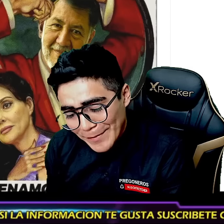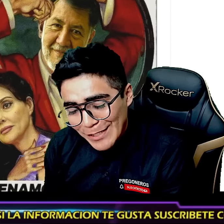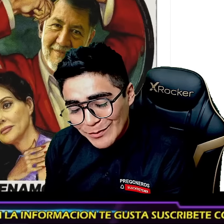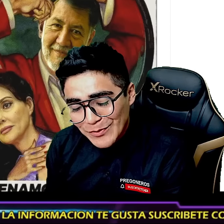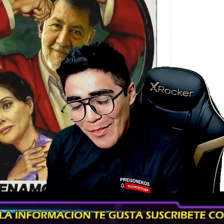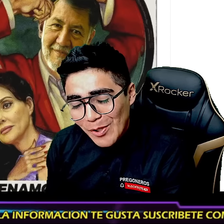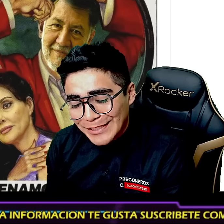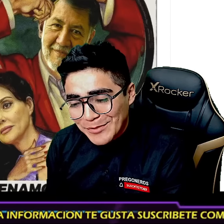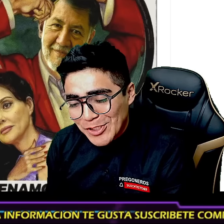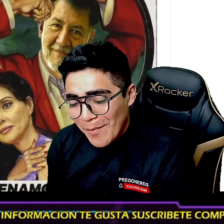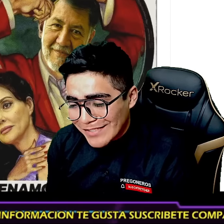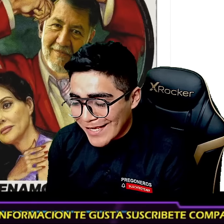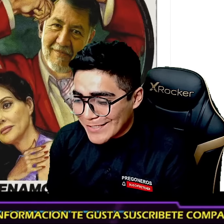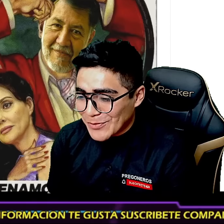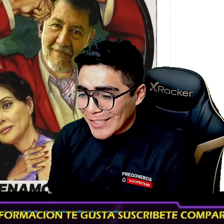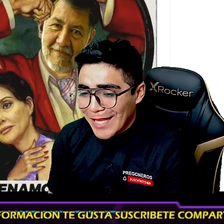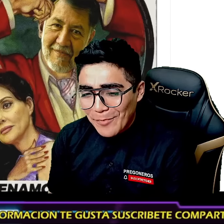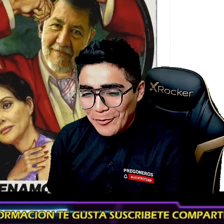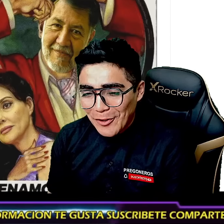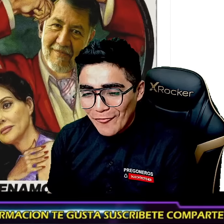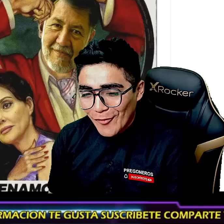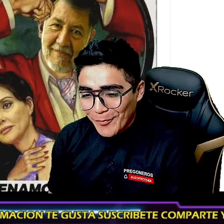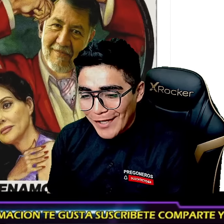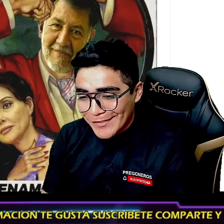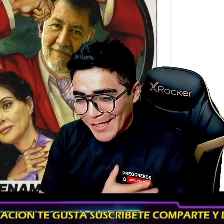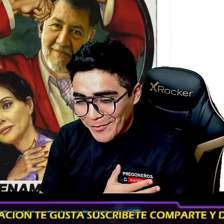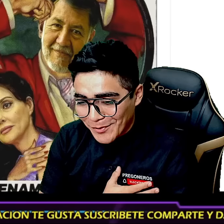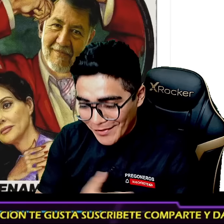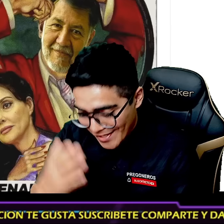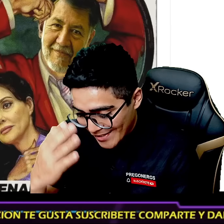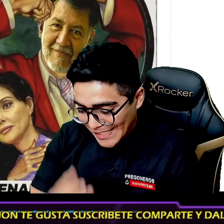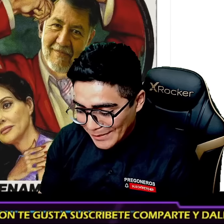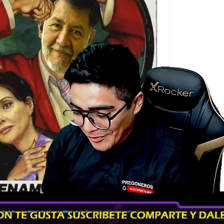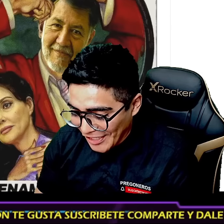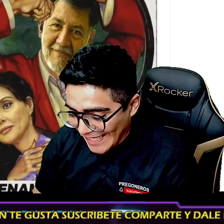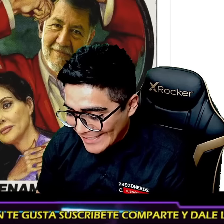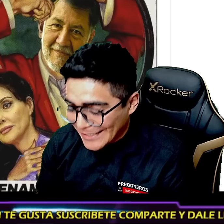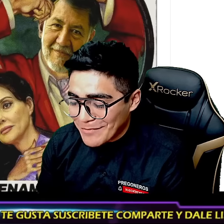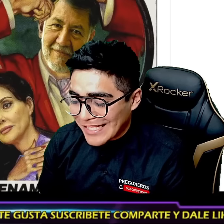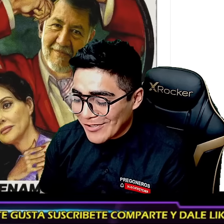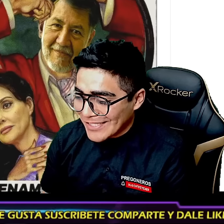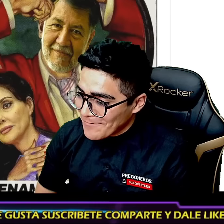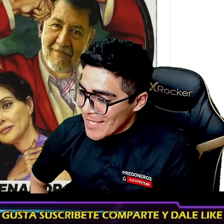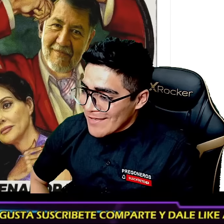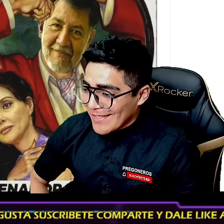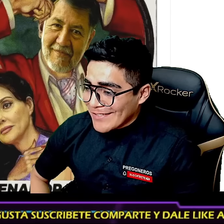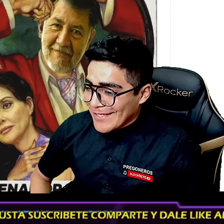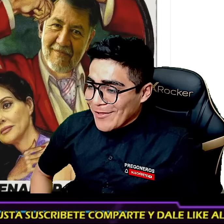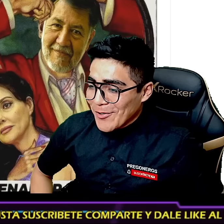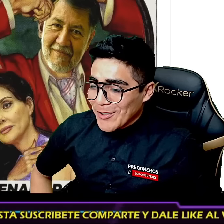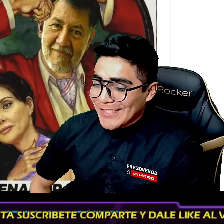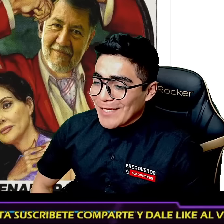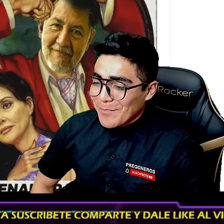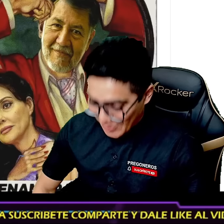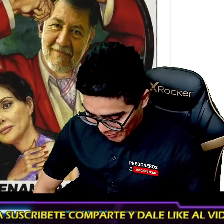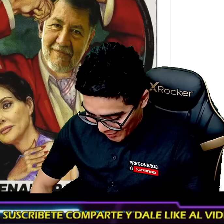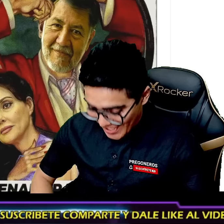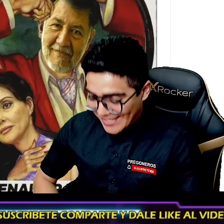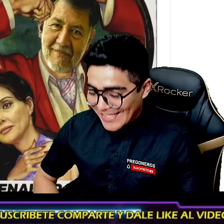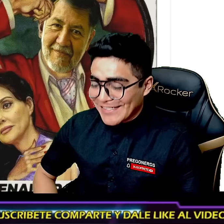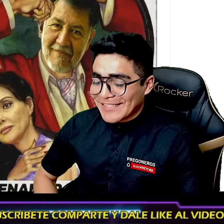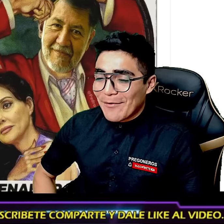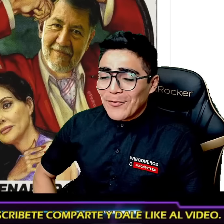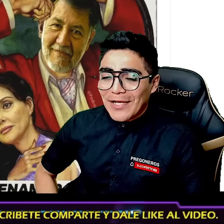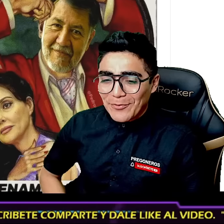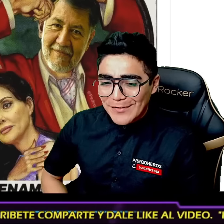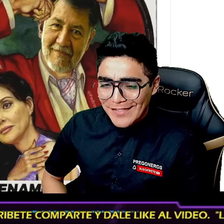Amigos, bienvenidos a una nueva transmisión más a este su canal Pregonero Informa, Servidor y Rodríguez, transmitiéndoles desde el día de hoy. Seguimos todavía